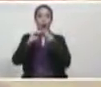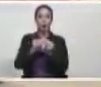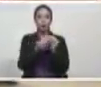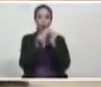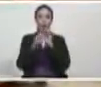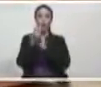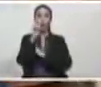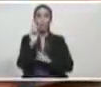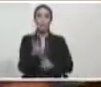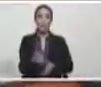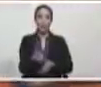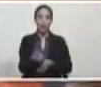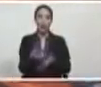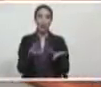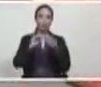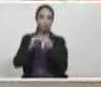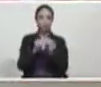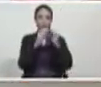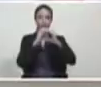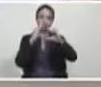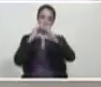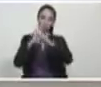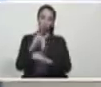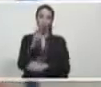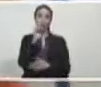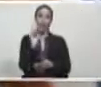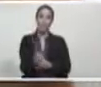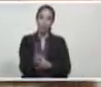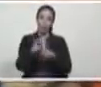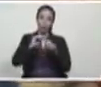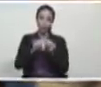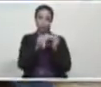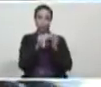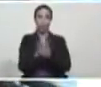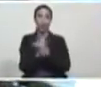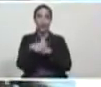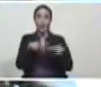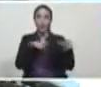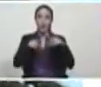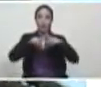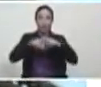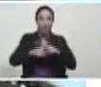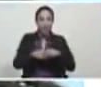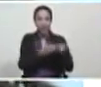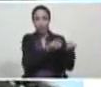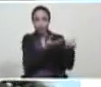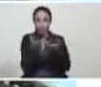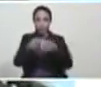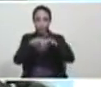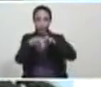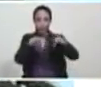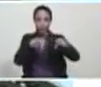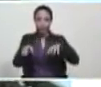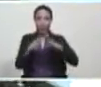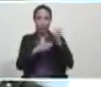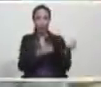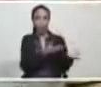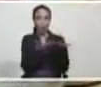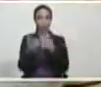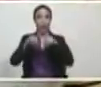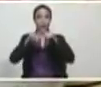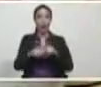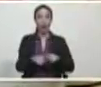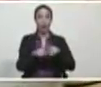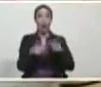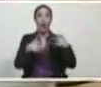más. Ya iniciamos, ya entregamos las partes y repuestos requeridas para reparar en la primera fase